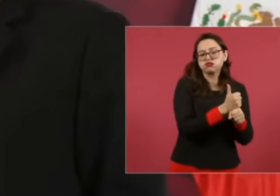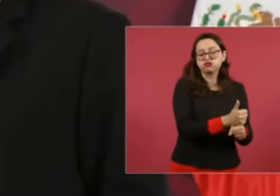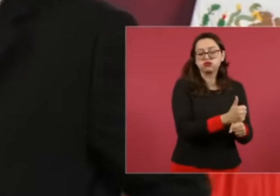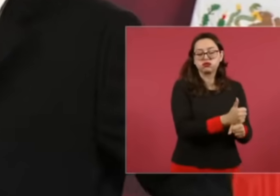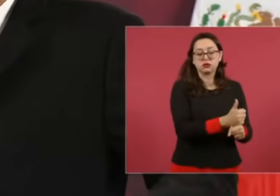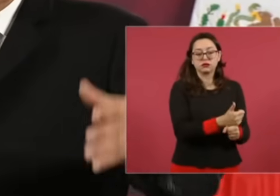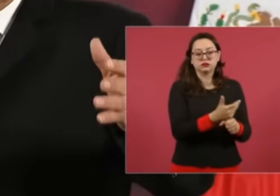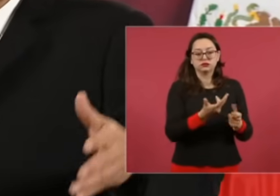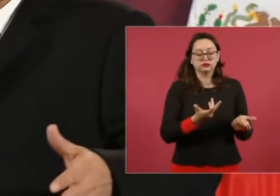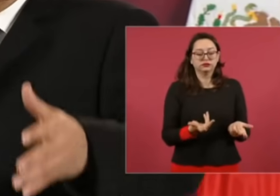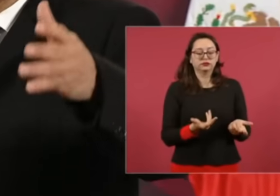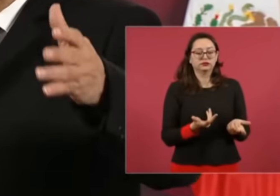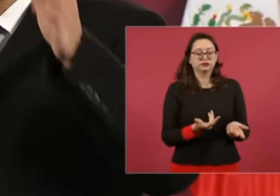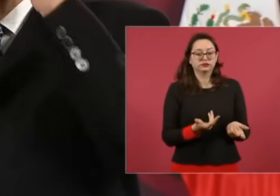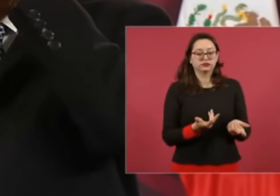Porque